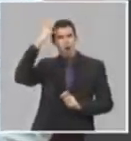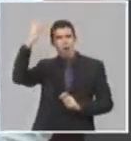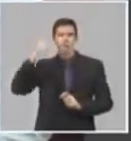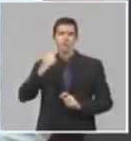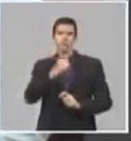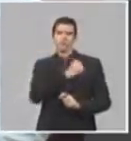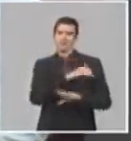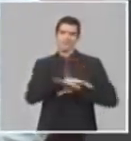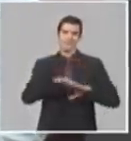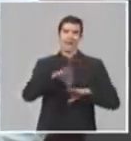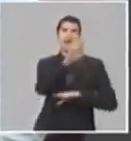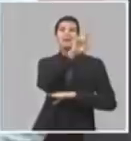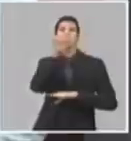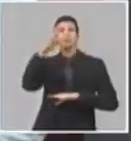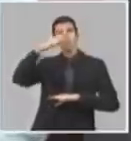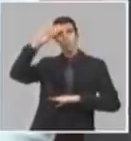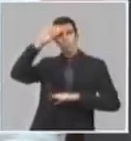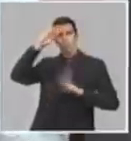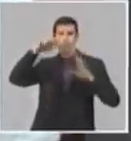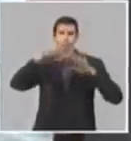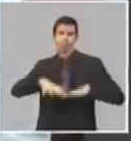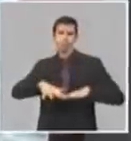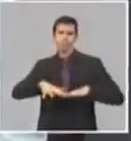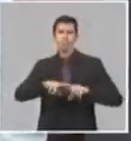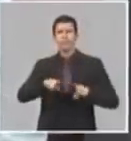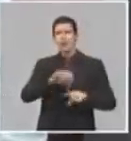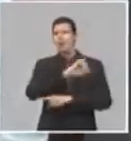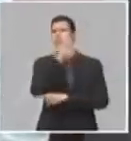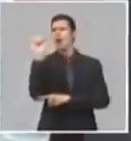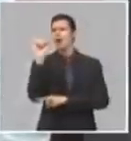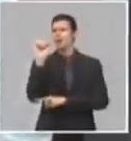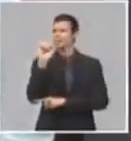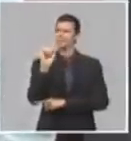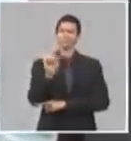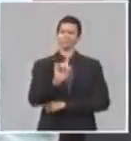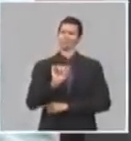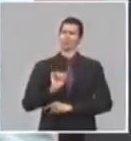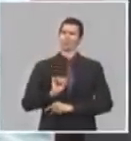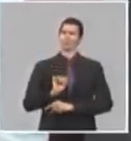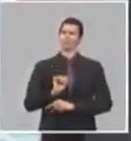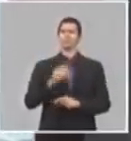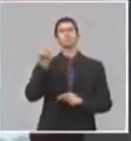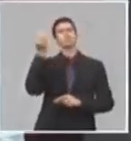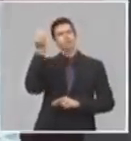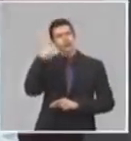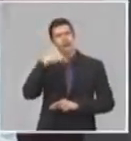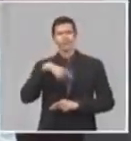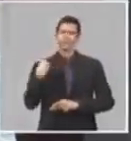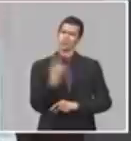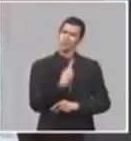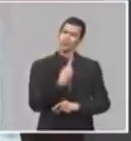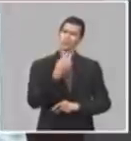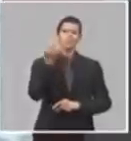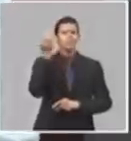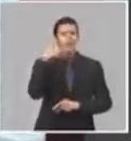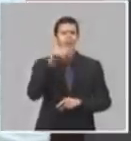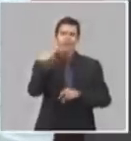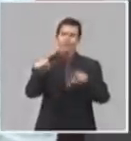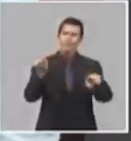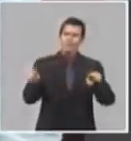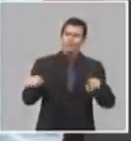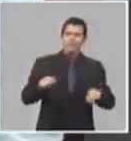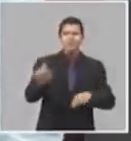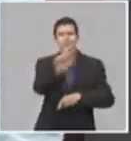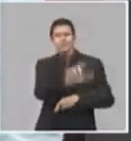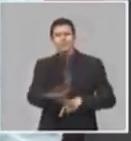caos en nuestra sociedad. Hay mucho dinero corriendo, pero hay además laboratorios